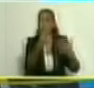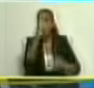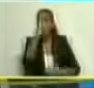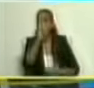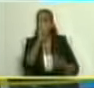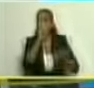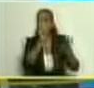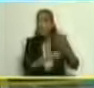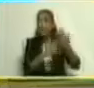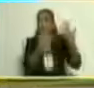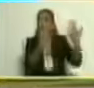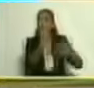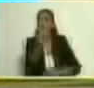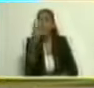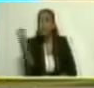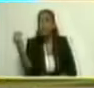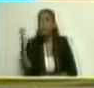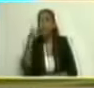1820,